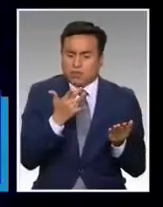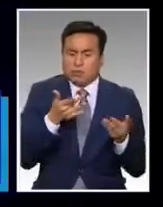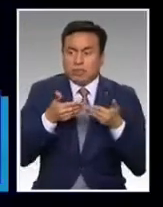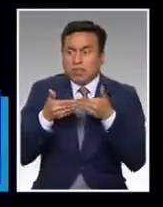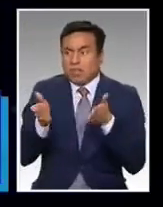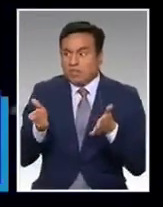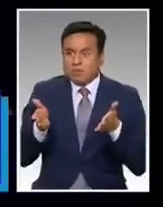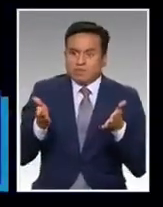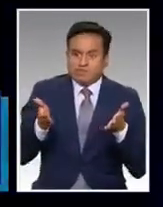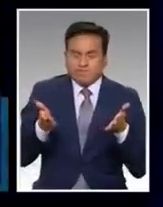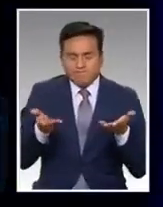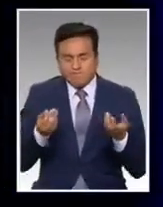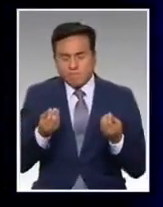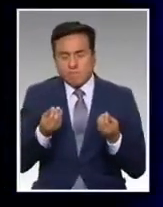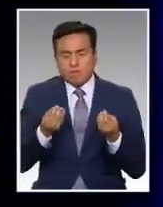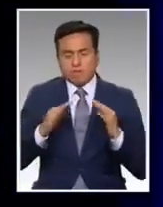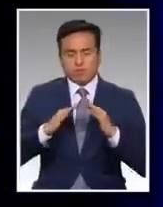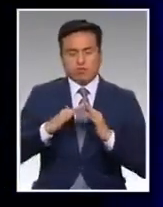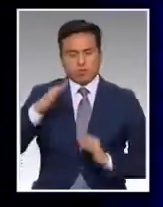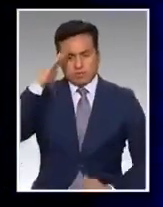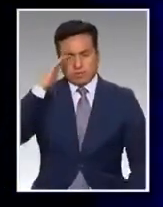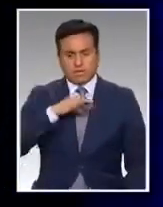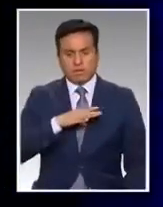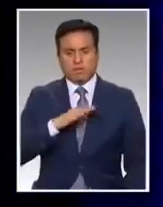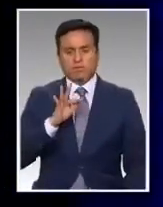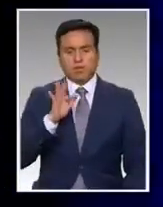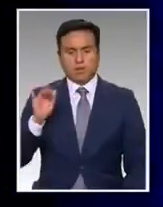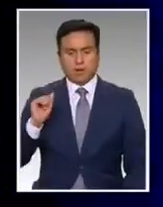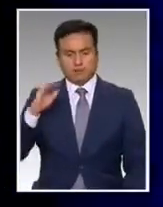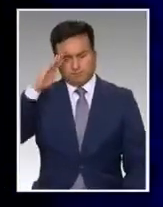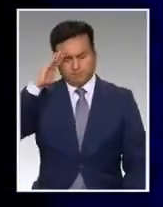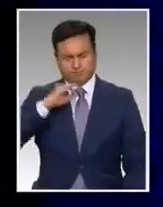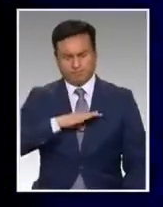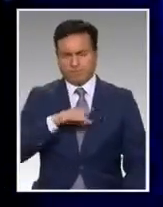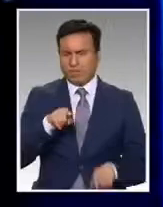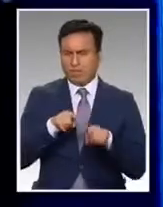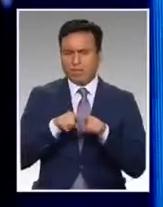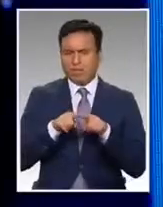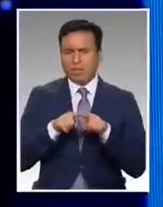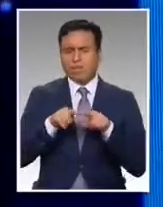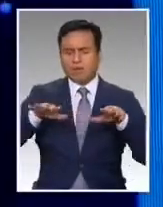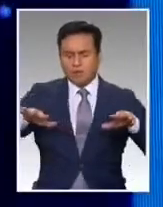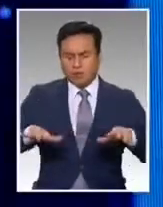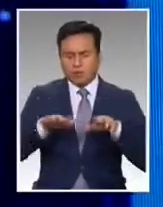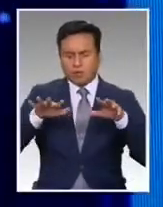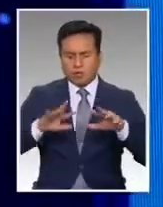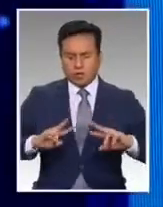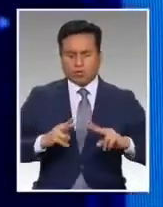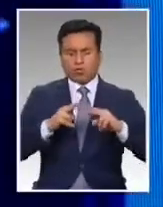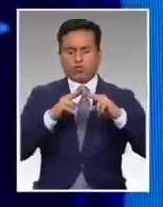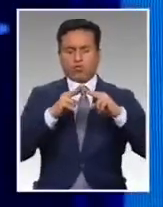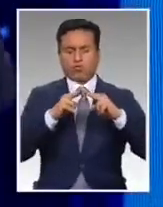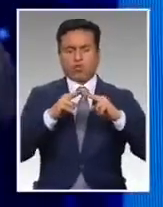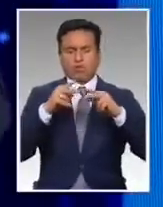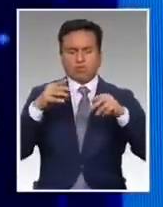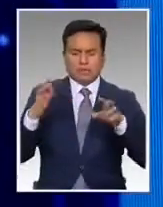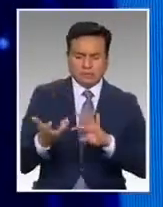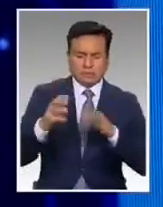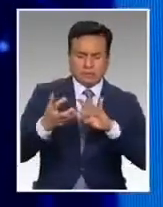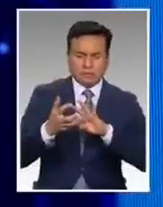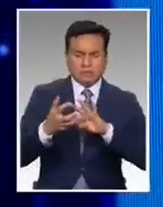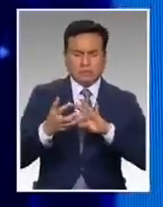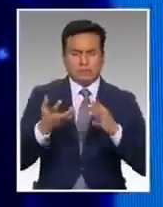dejó libre bien el ejército de chile la fuerza arma son parte de un esfuerzo enorme de reconstrucción ante cada catástrofe